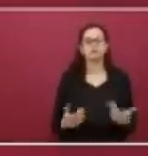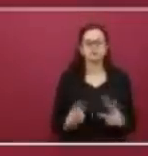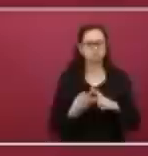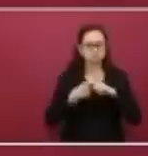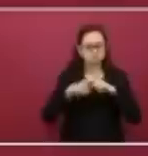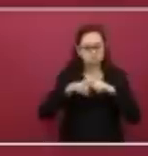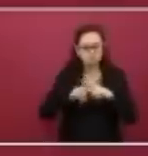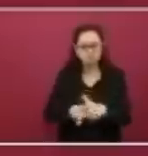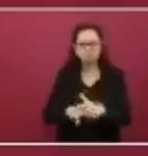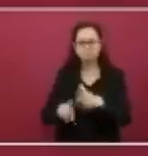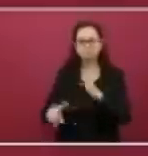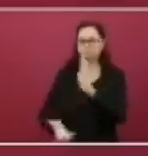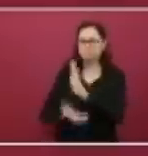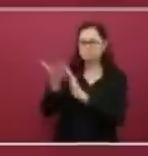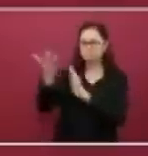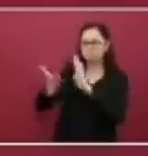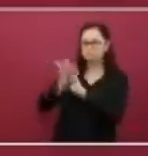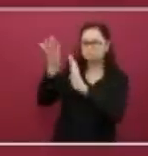una termoeléctrica